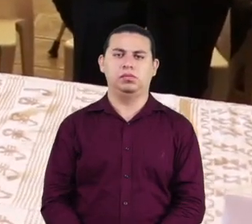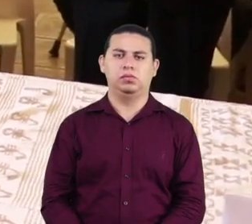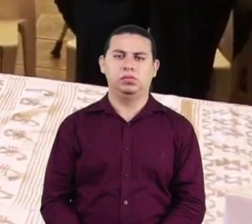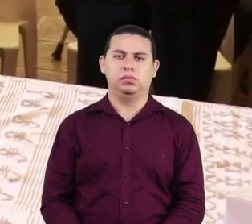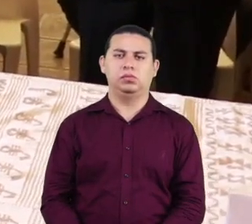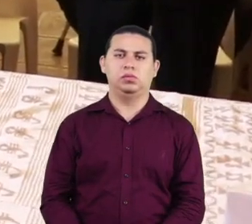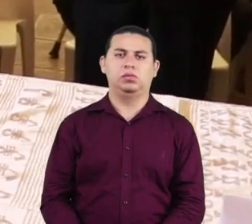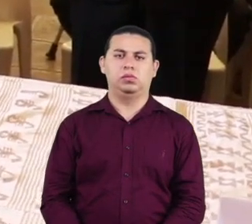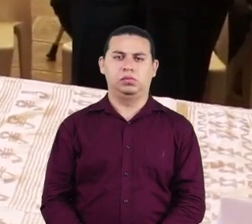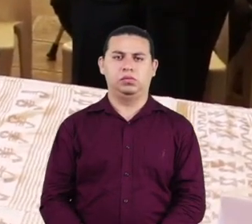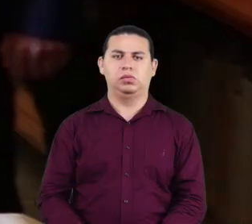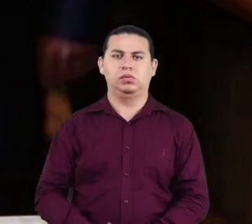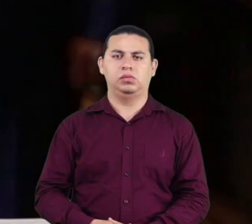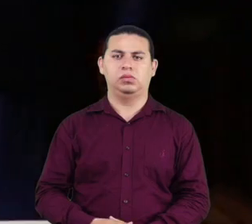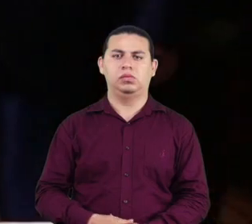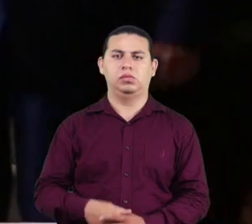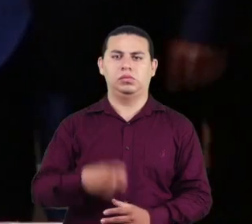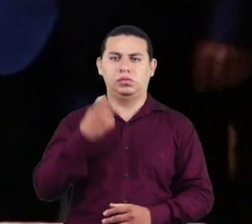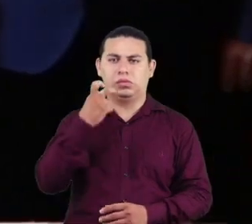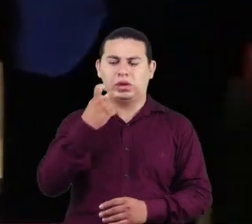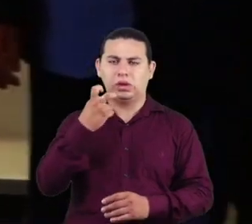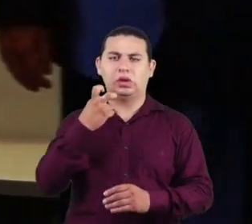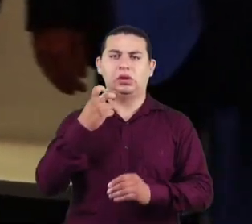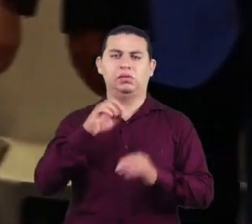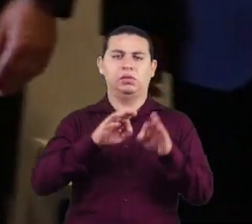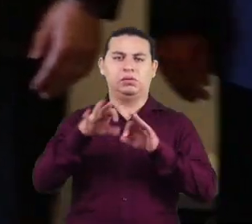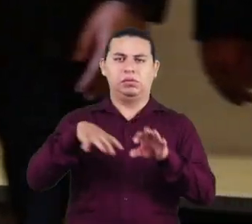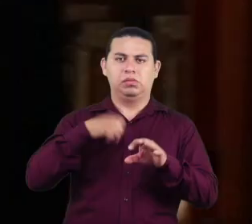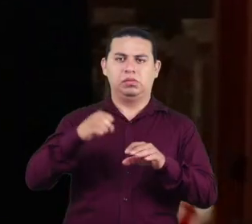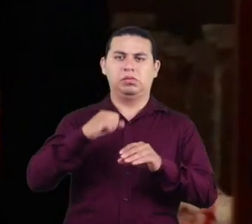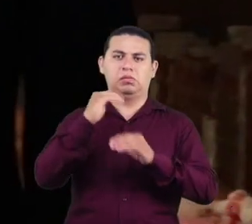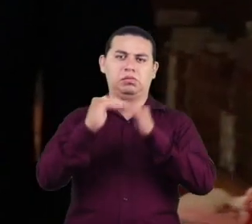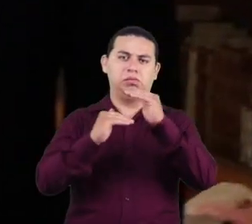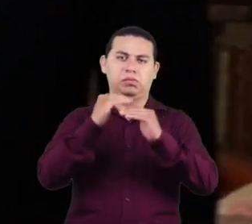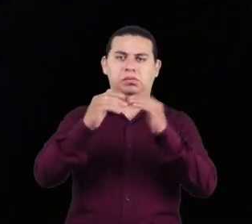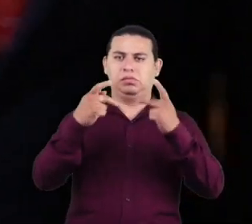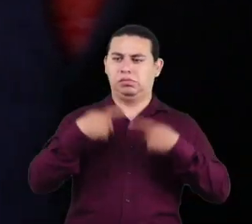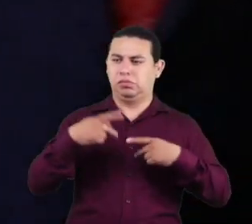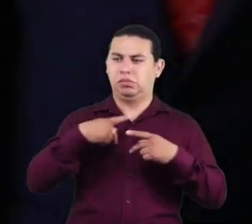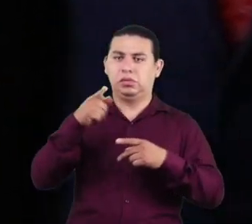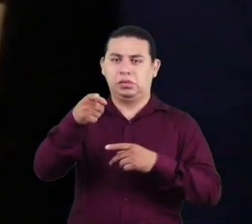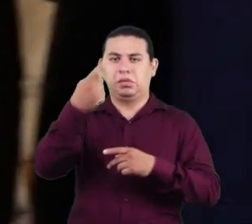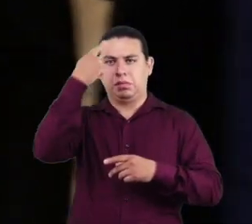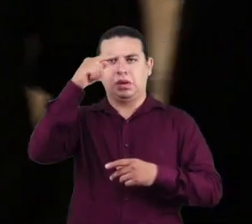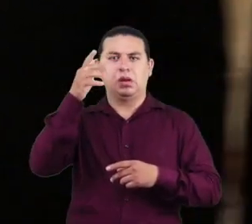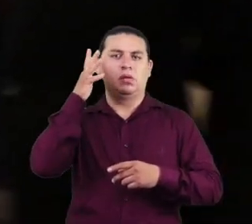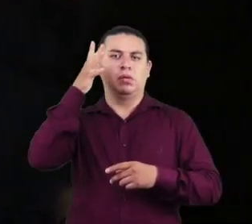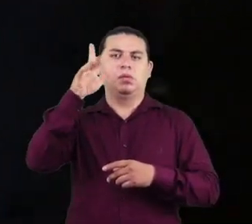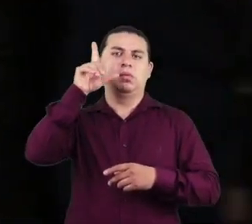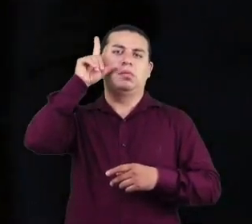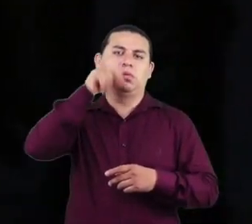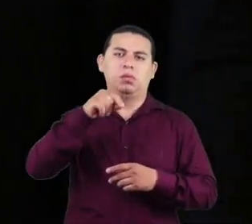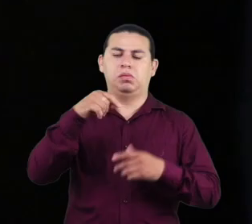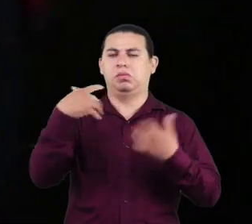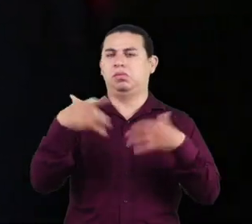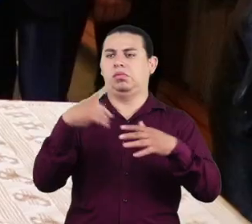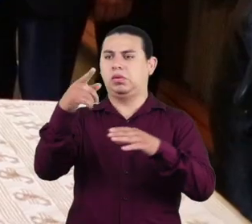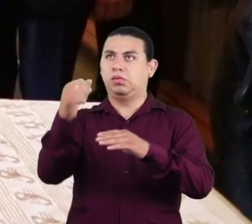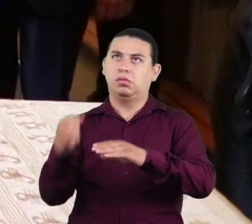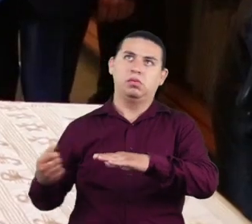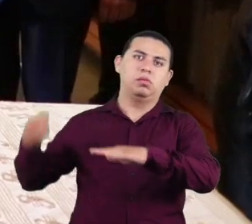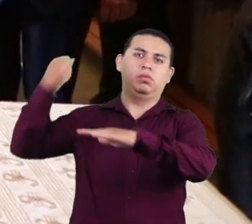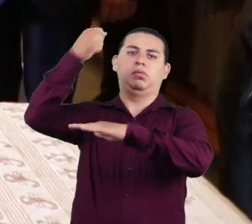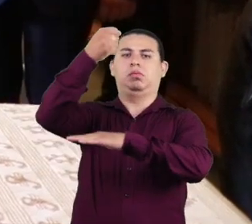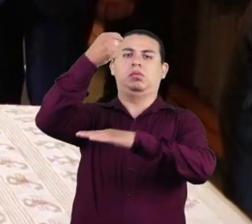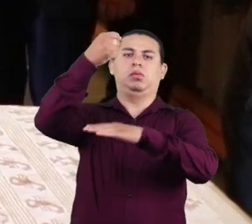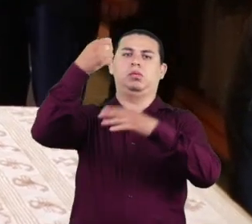las universidades se están forjando las personas que el día de mañana van a estar al